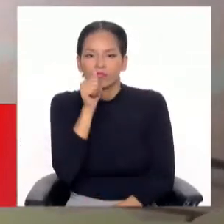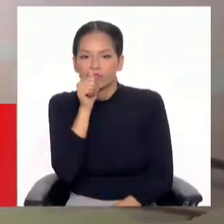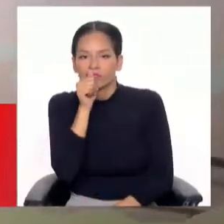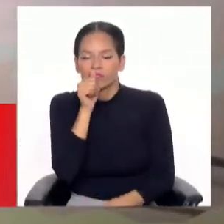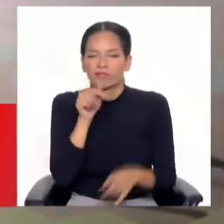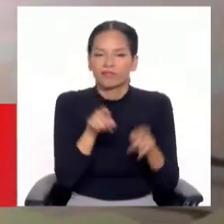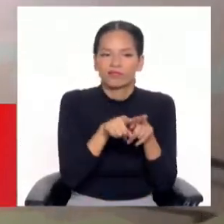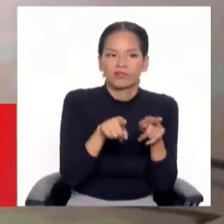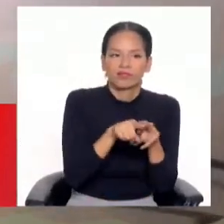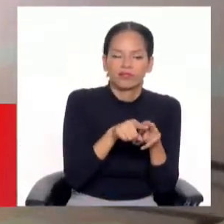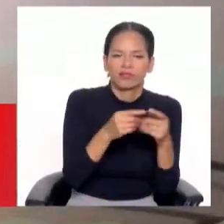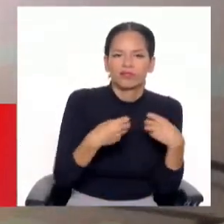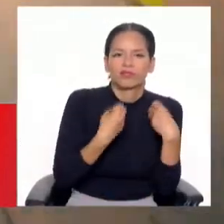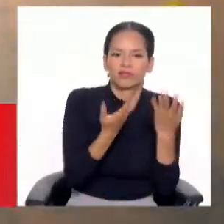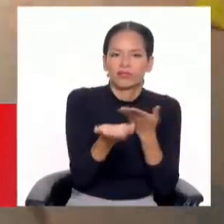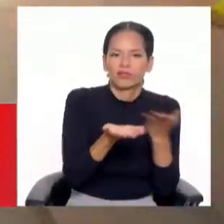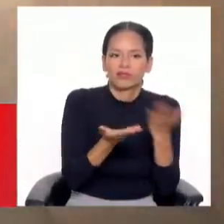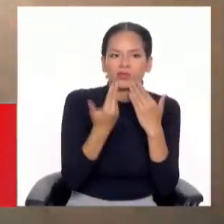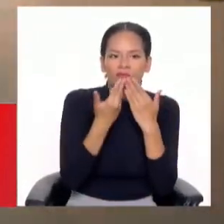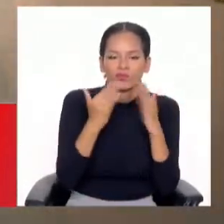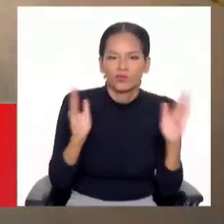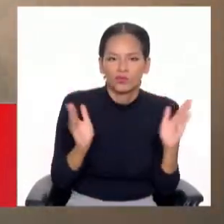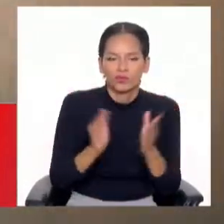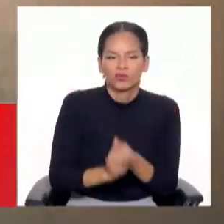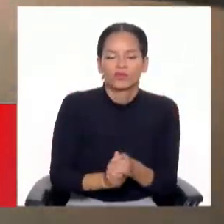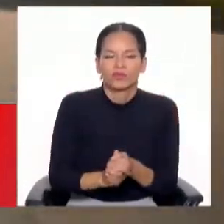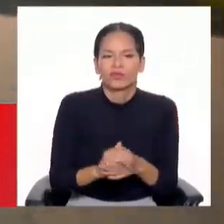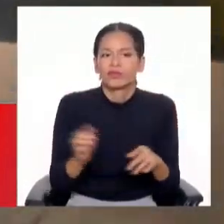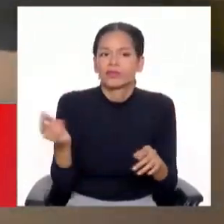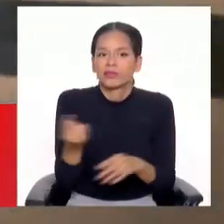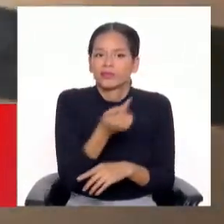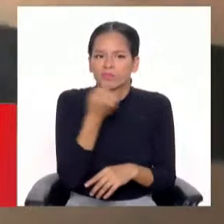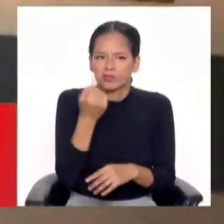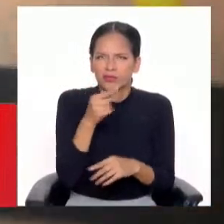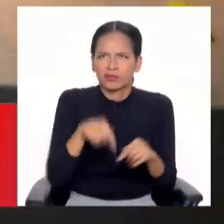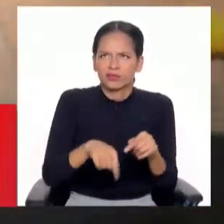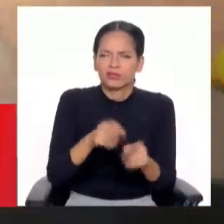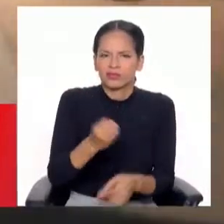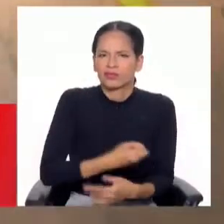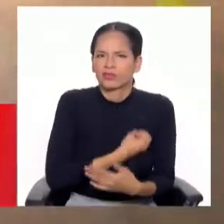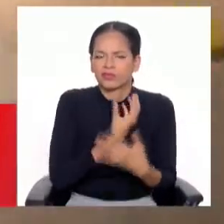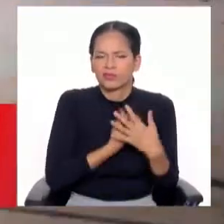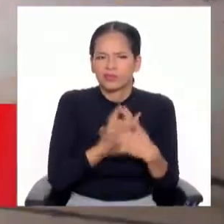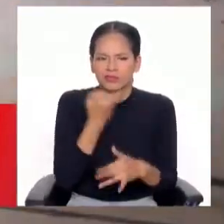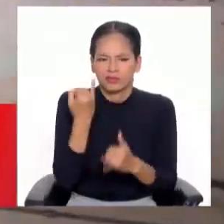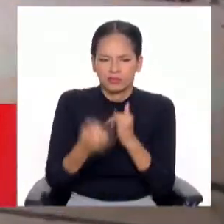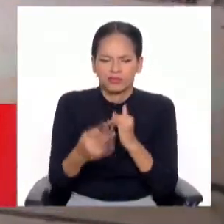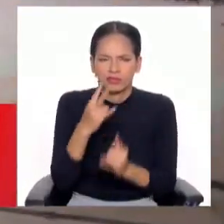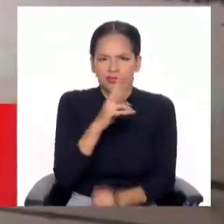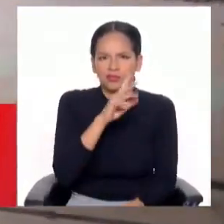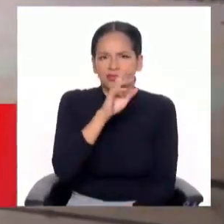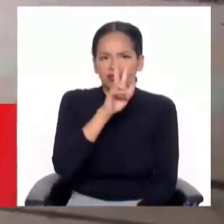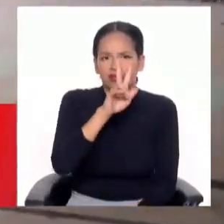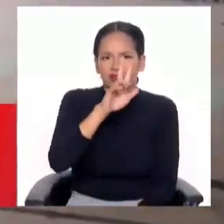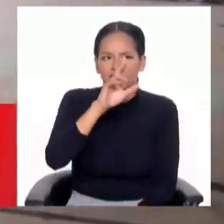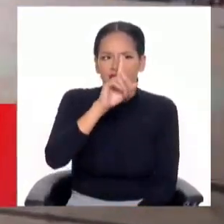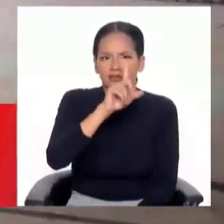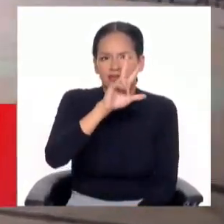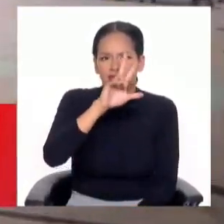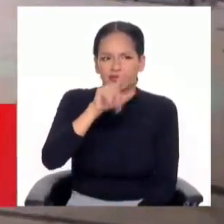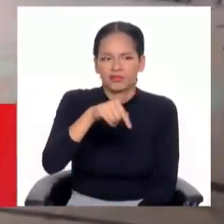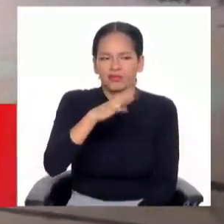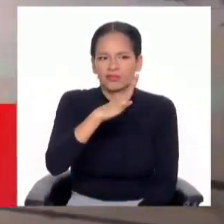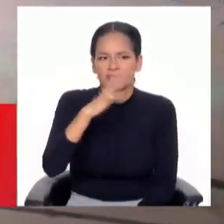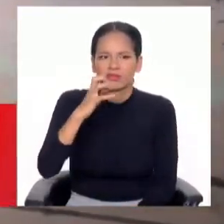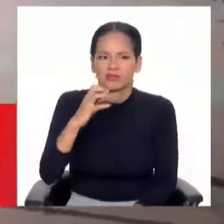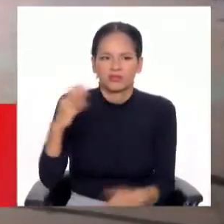y quienes brindan el servicio público, ¿no? Es más, solo al corte de septiembre, más de 3.500 vehículos nuevos, cero kilómetros,